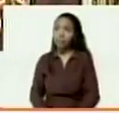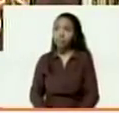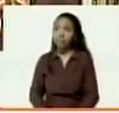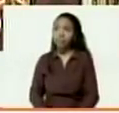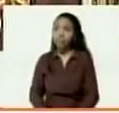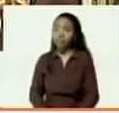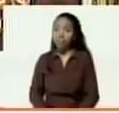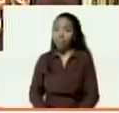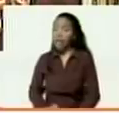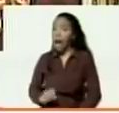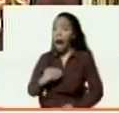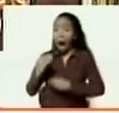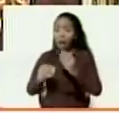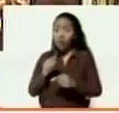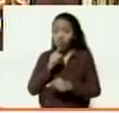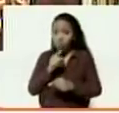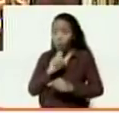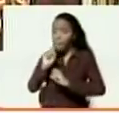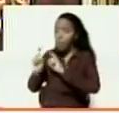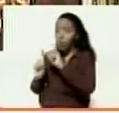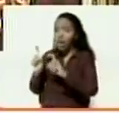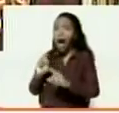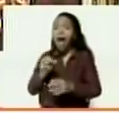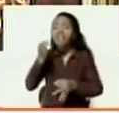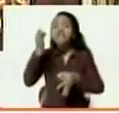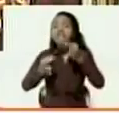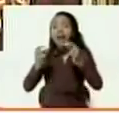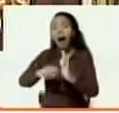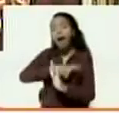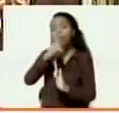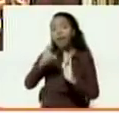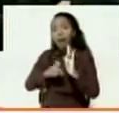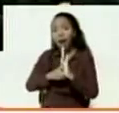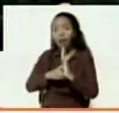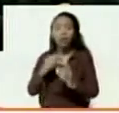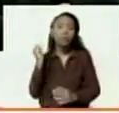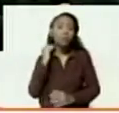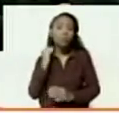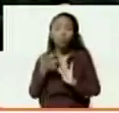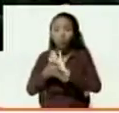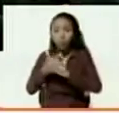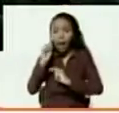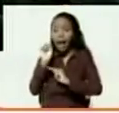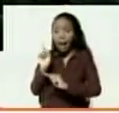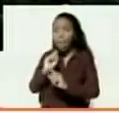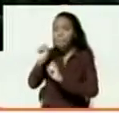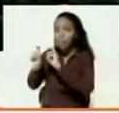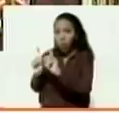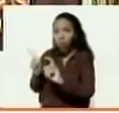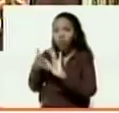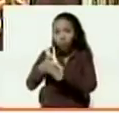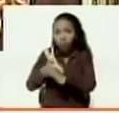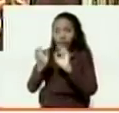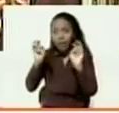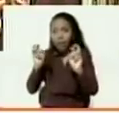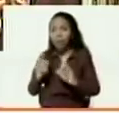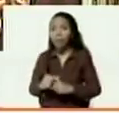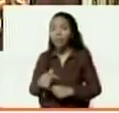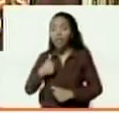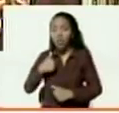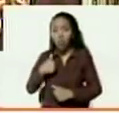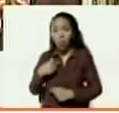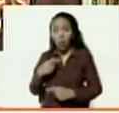Pregúntenle todas las preguntas que tengan al fiscal general y al tribunal. No es un problema en donde yo tenga que